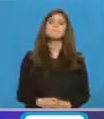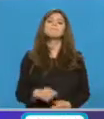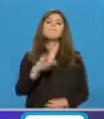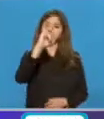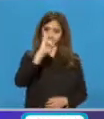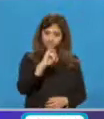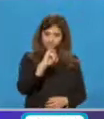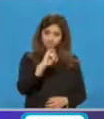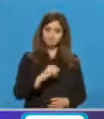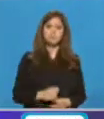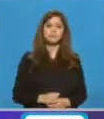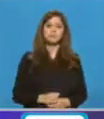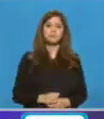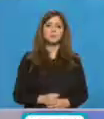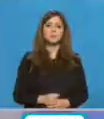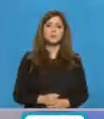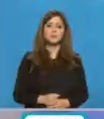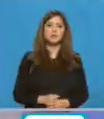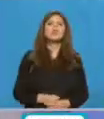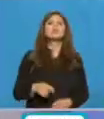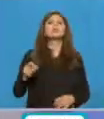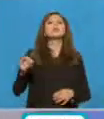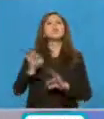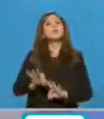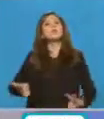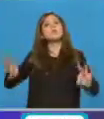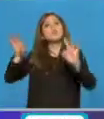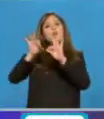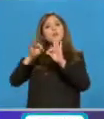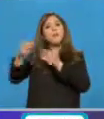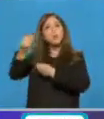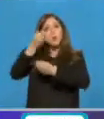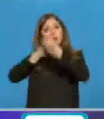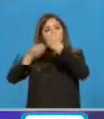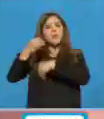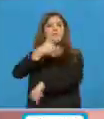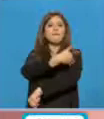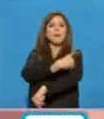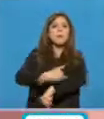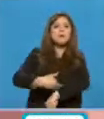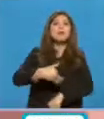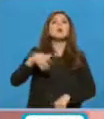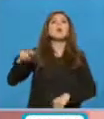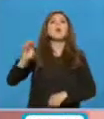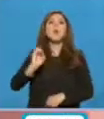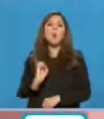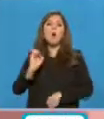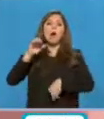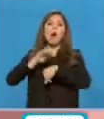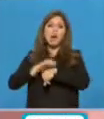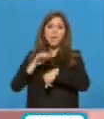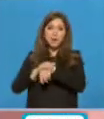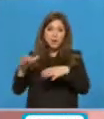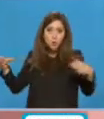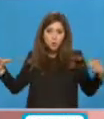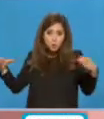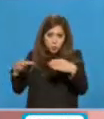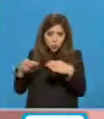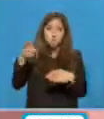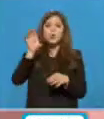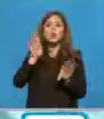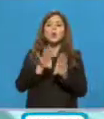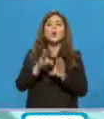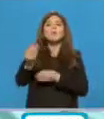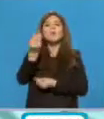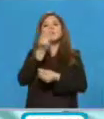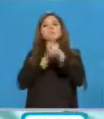comer siempre en familia o con los amigos cuando se pueda, y si no, tratar de disfrutar al menos el momento de comida, ¿no?